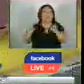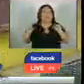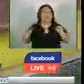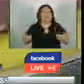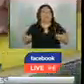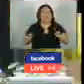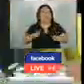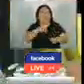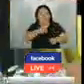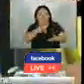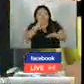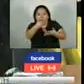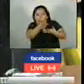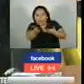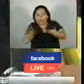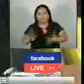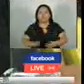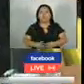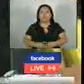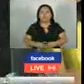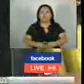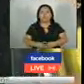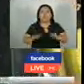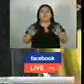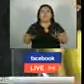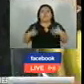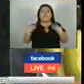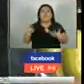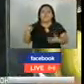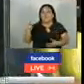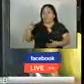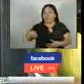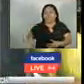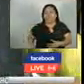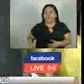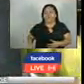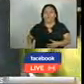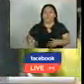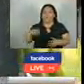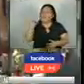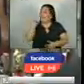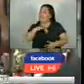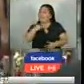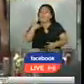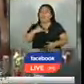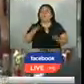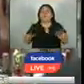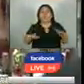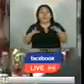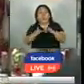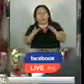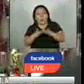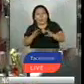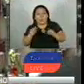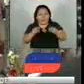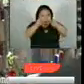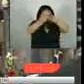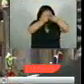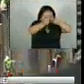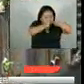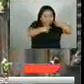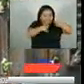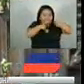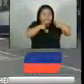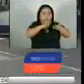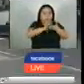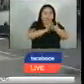adquirir cada uno de los alimentos, ya que su bolsillo es más limitado y también deben distribuir el presupuesto para el